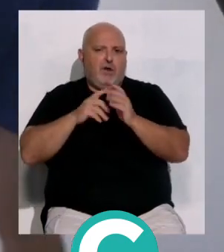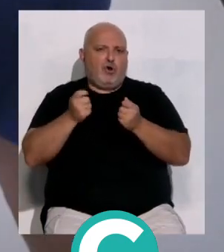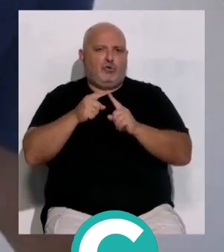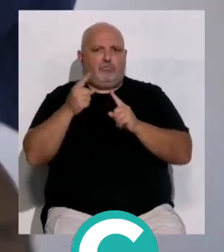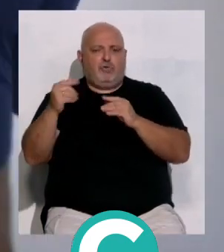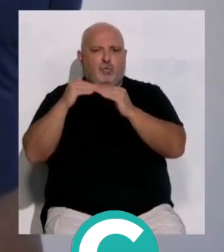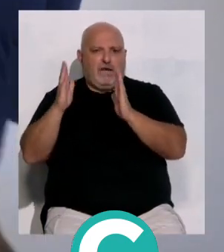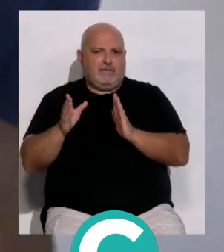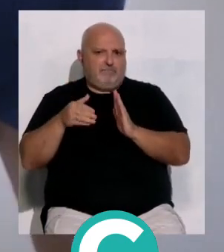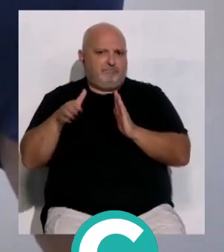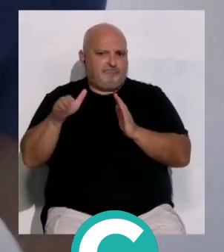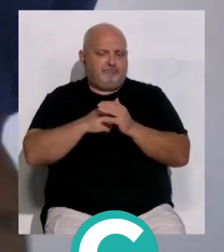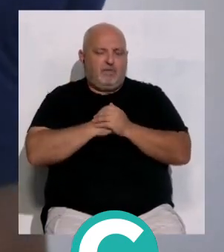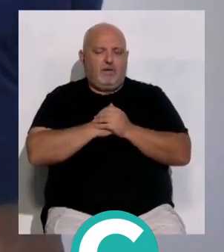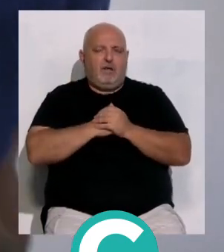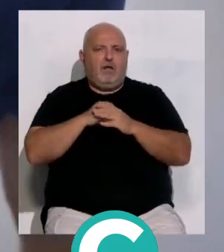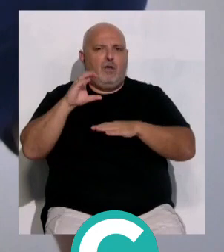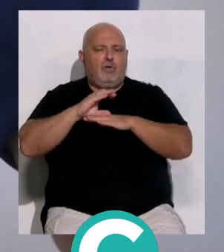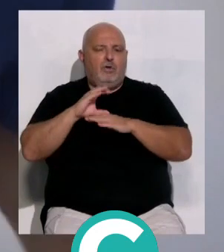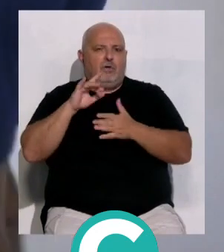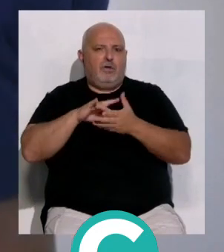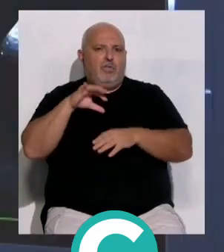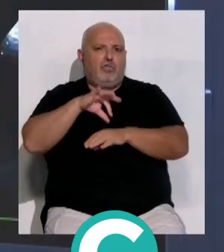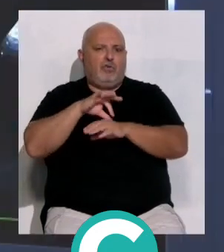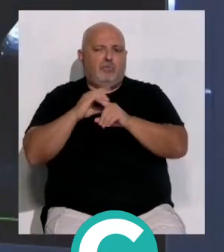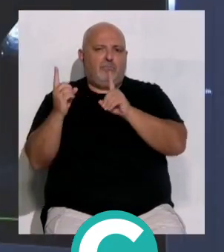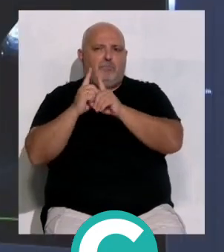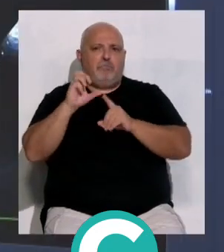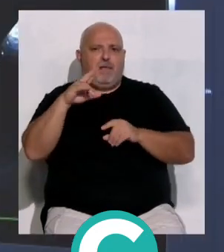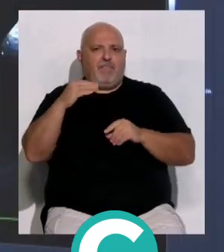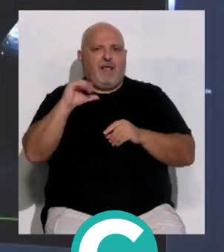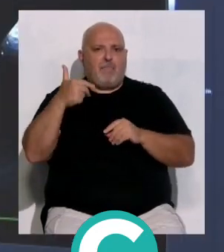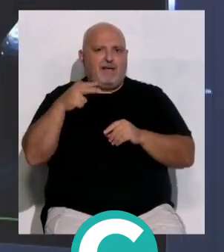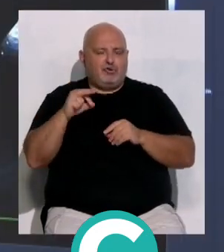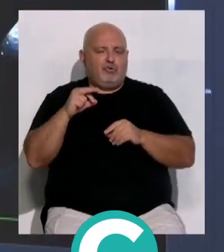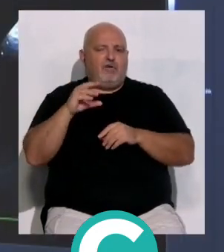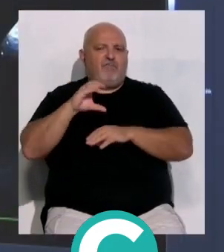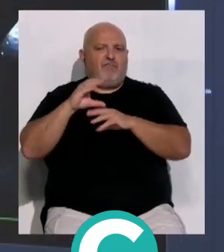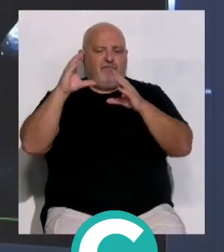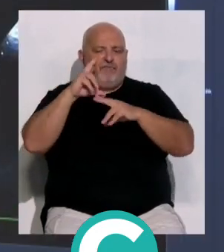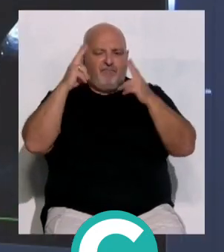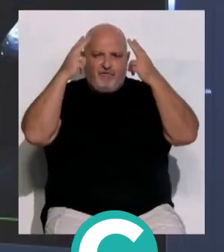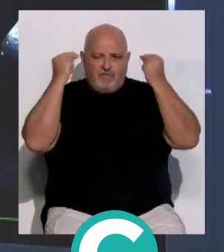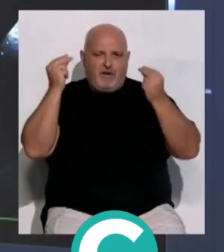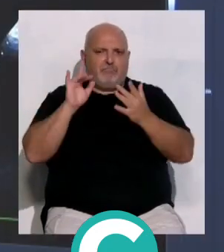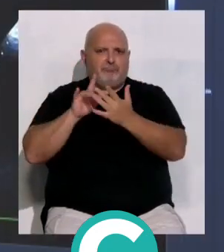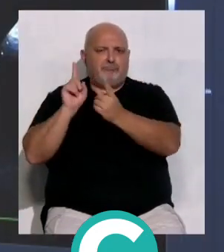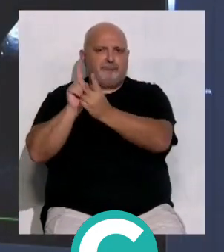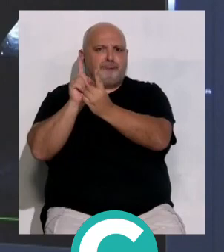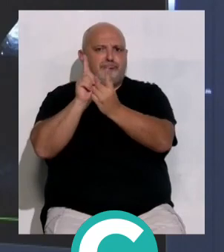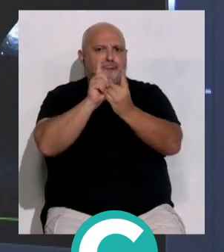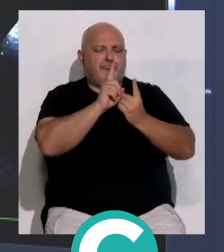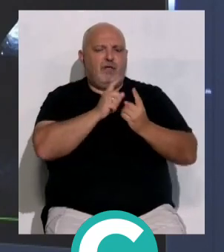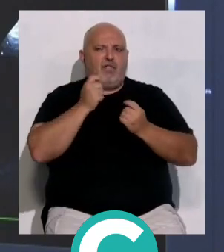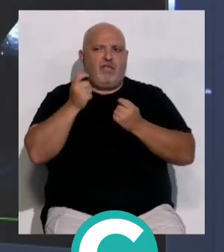en domicilio, ¿vale? Pasa la consulta con la doctora Pérez Camacho, pasa la consulta de enfermería, de fisioterapeuta, y todos los